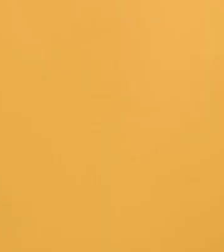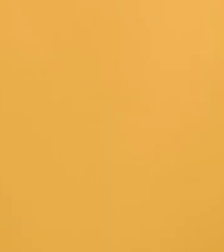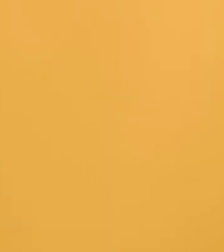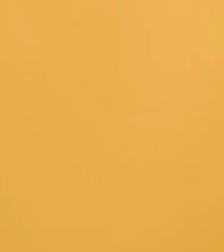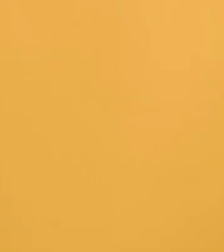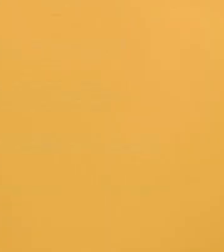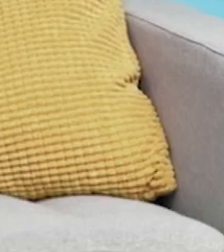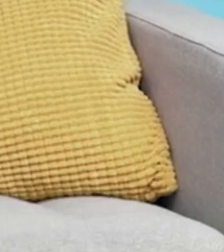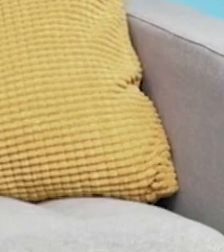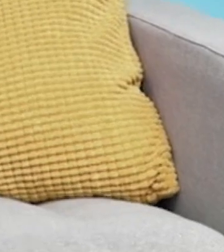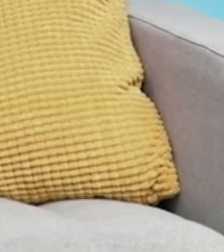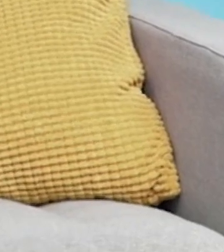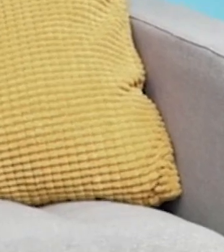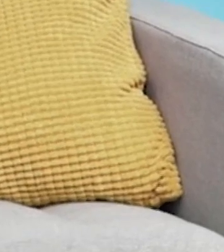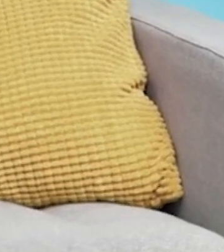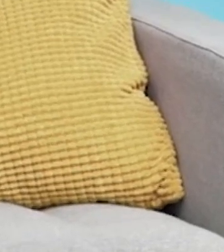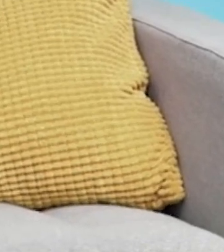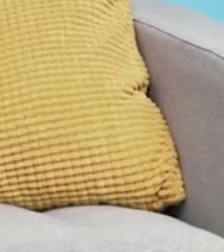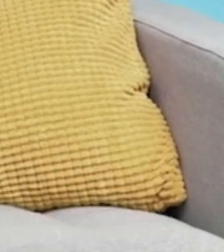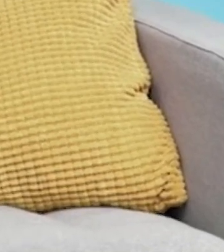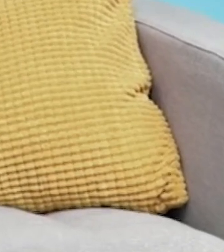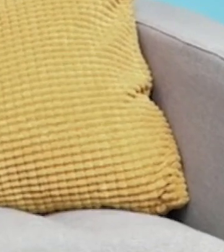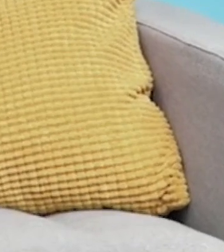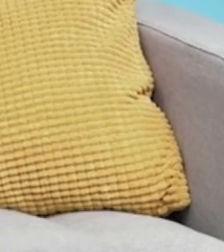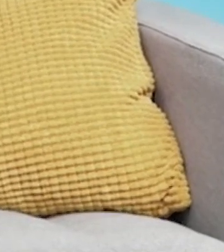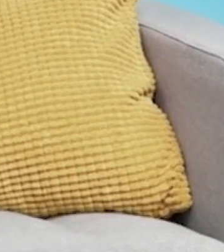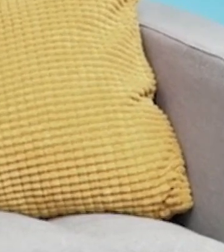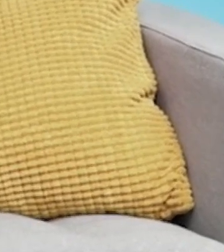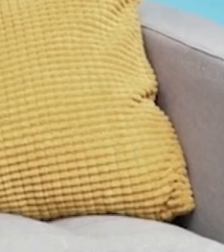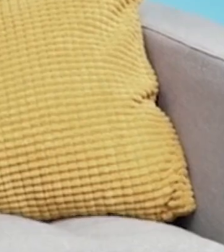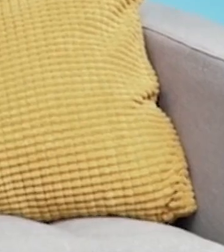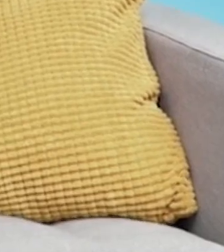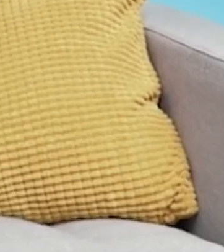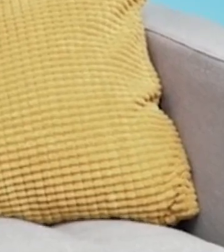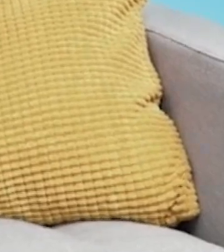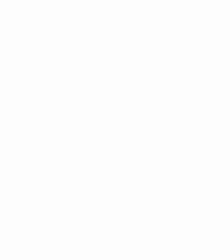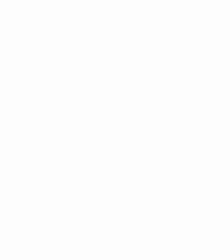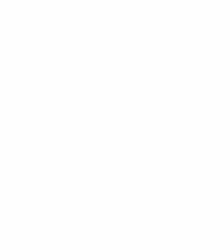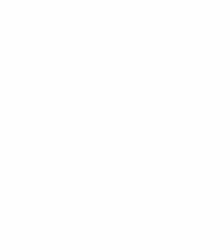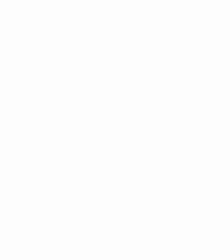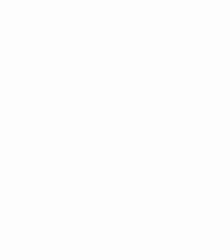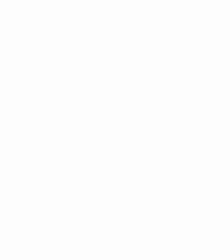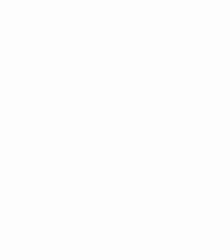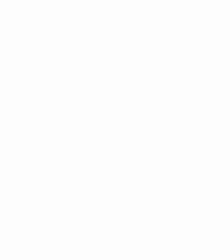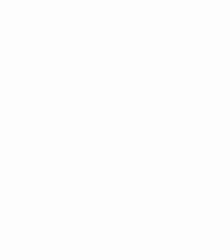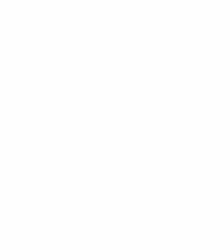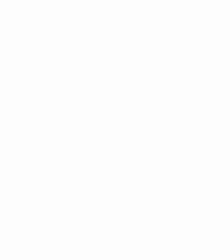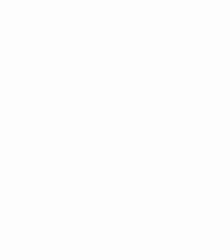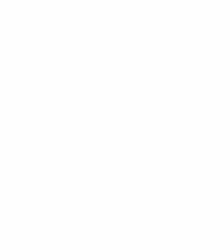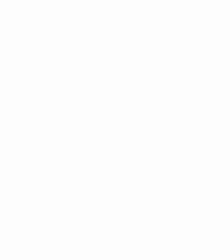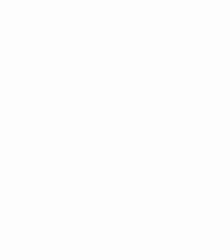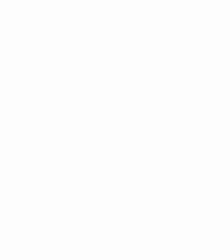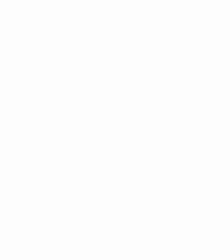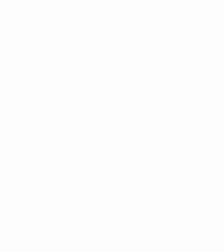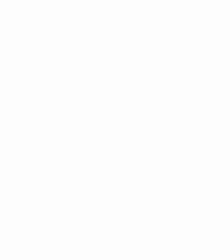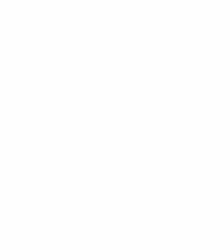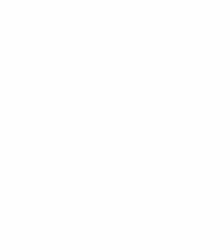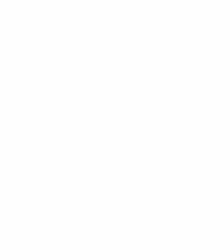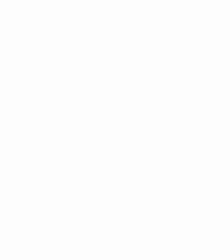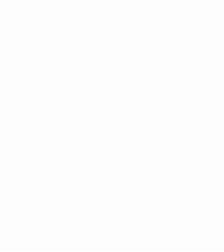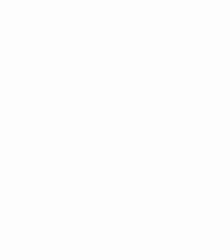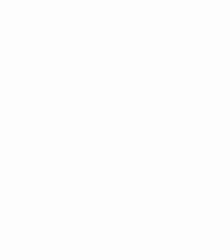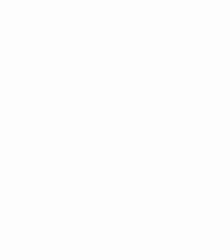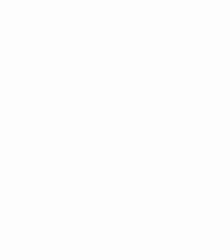¡Sí! ¡Llegó! Nuevo mini crédito del Banco Nacional. El alivio que te sacará sonrisas. Solicita hasta 675,000 colones